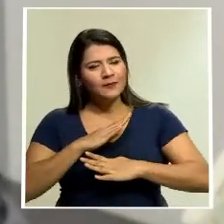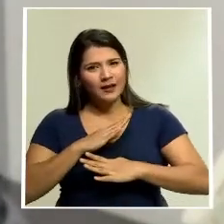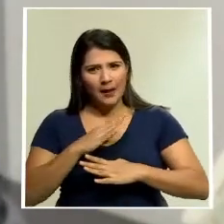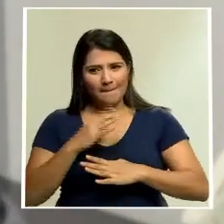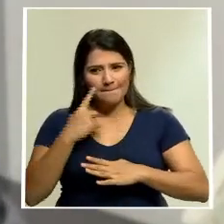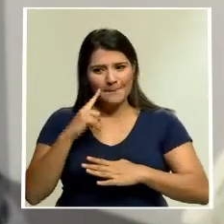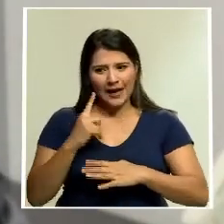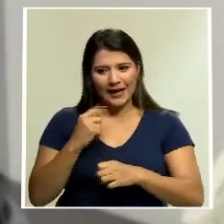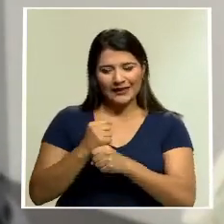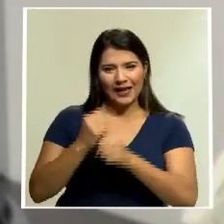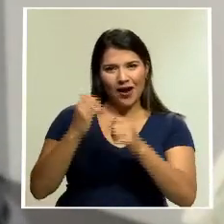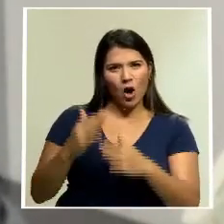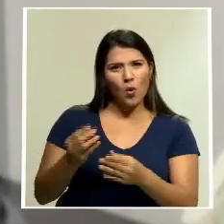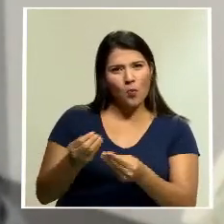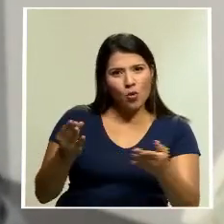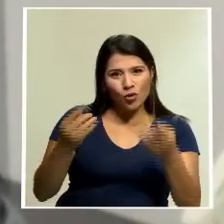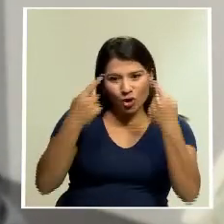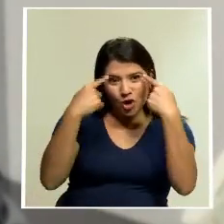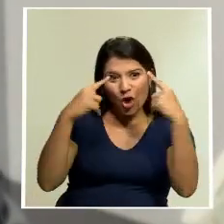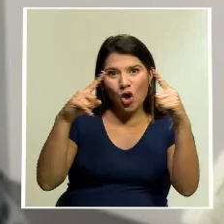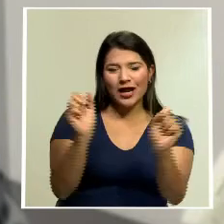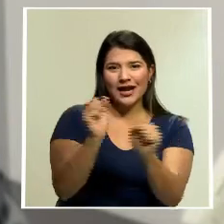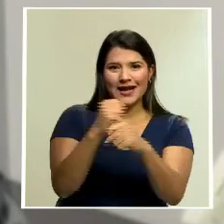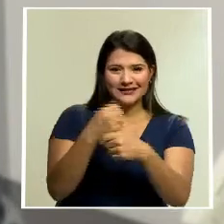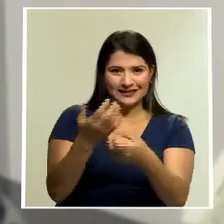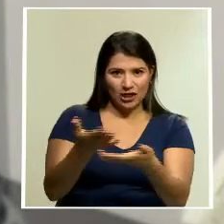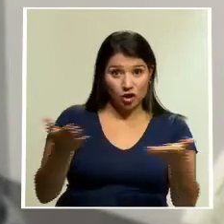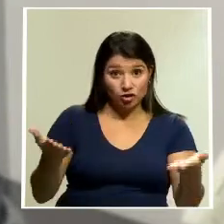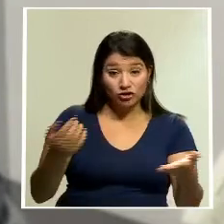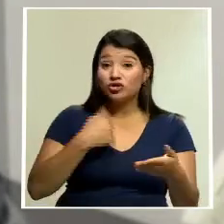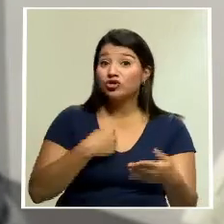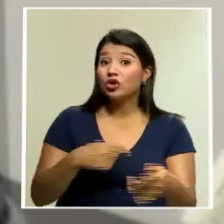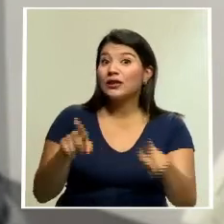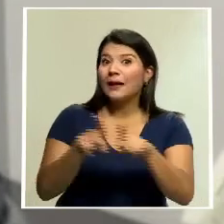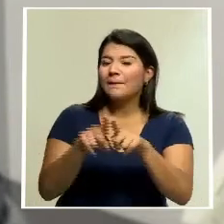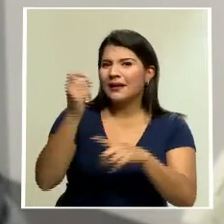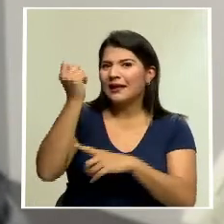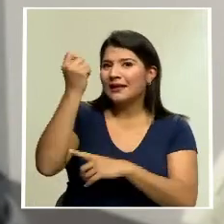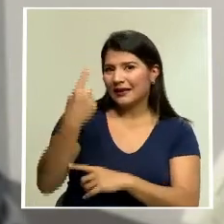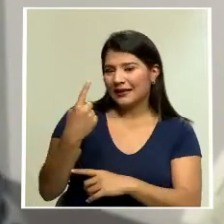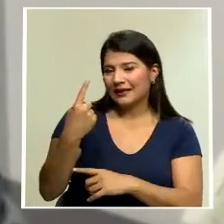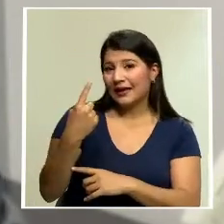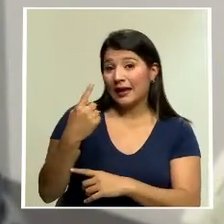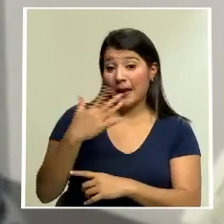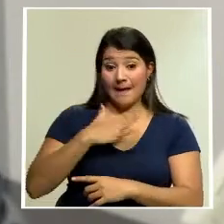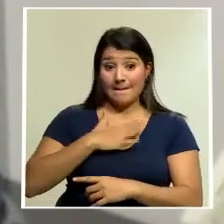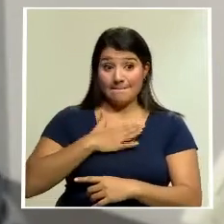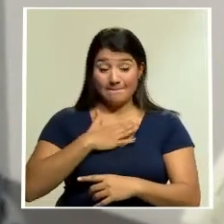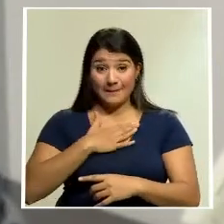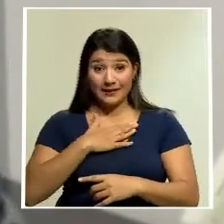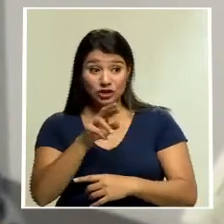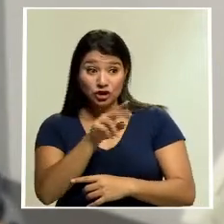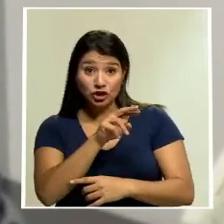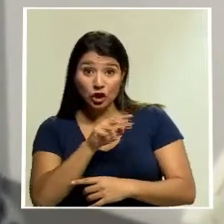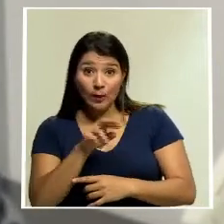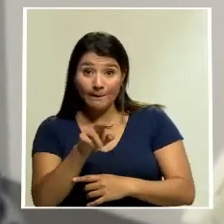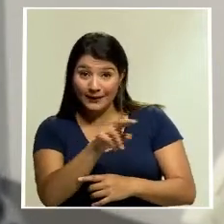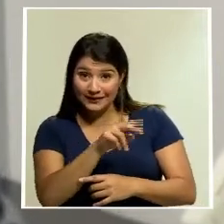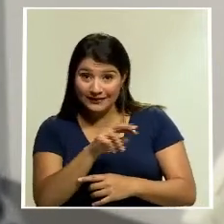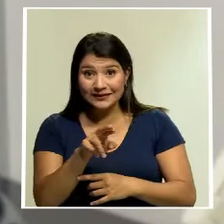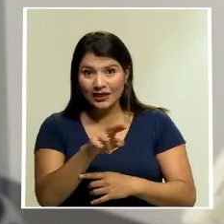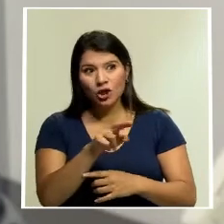funcionario público de hacer que las cosas pasen. Entendí también que mis colaboradores o los